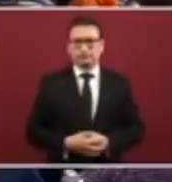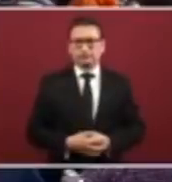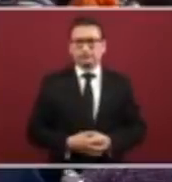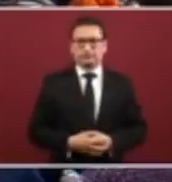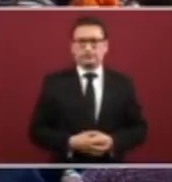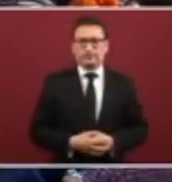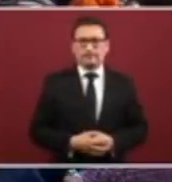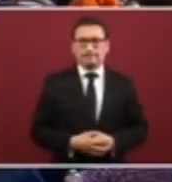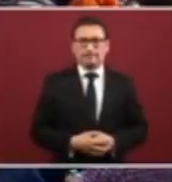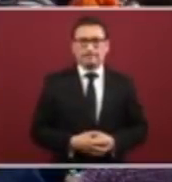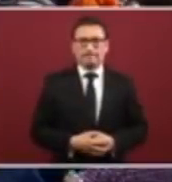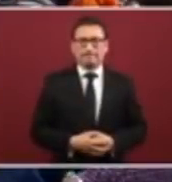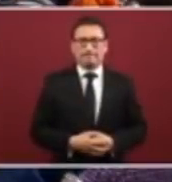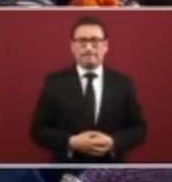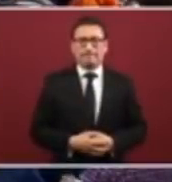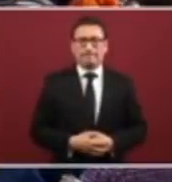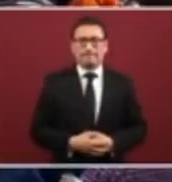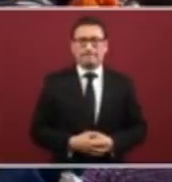Pero además